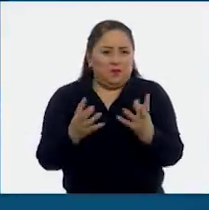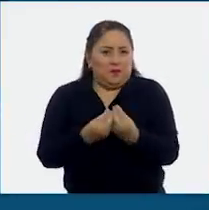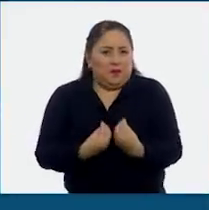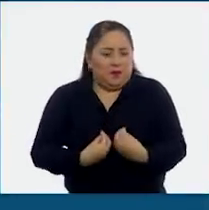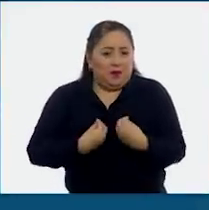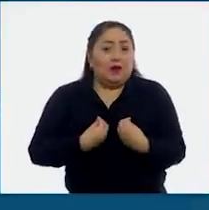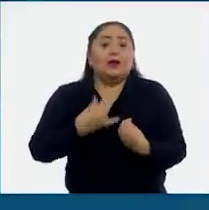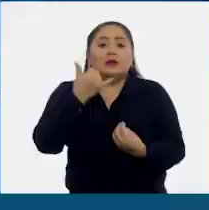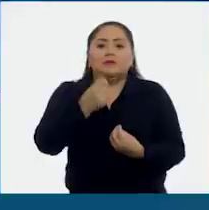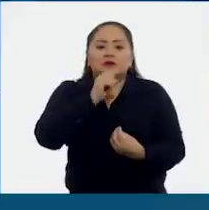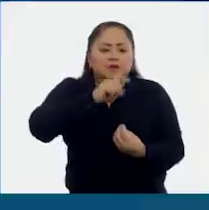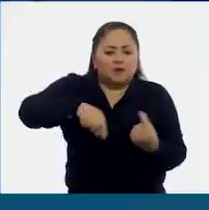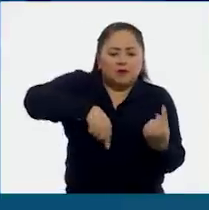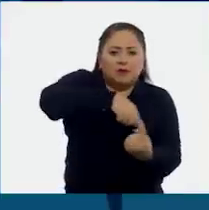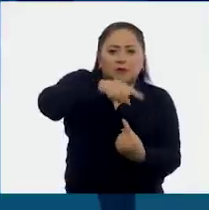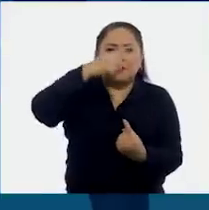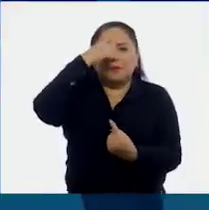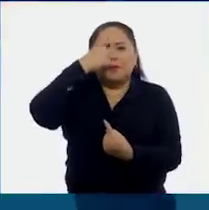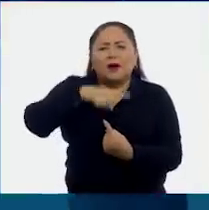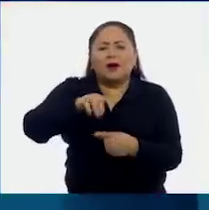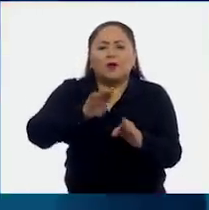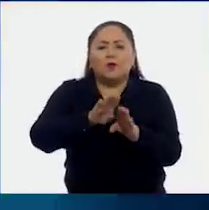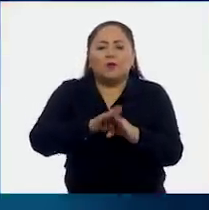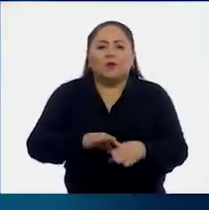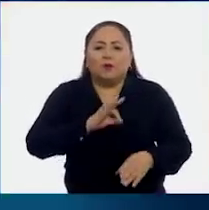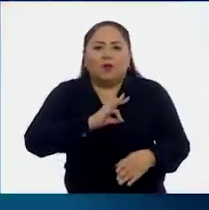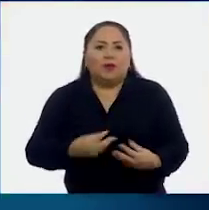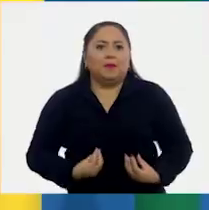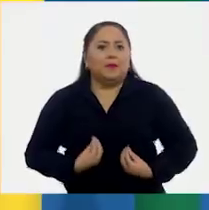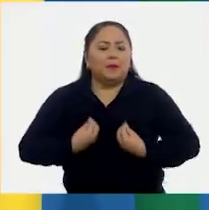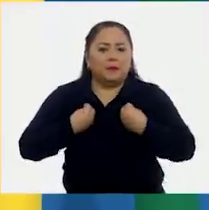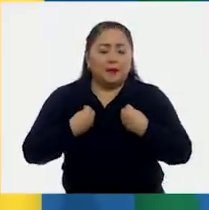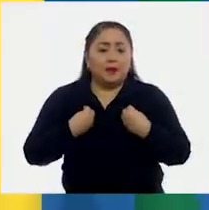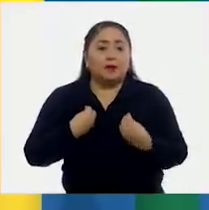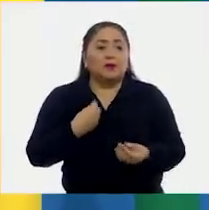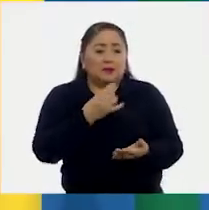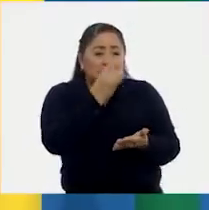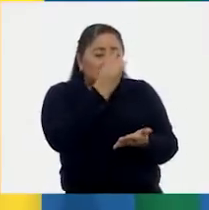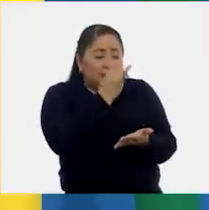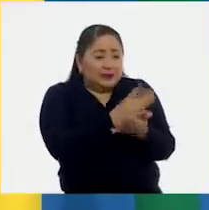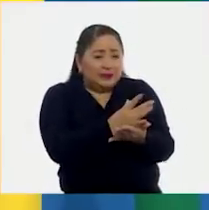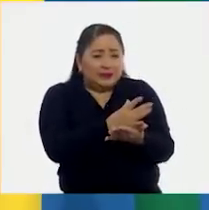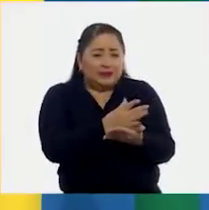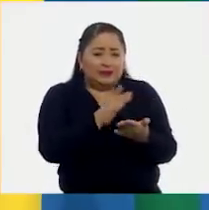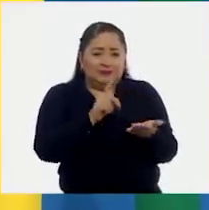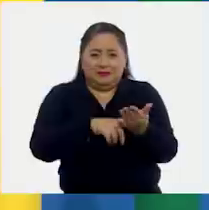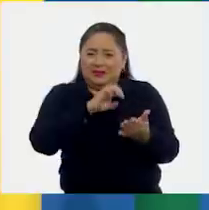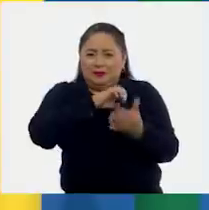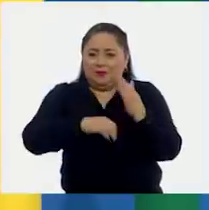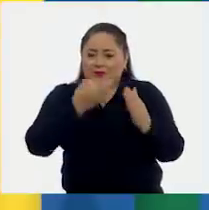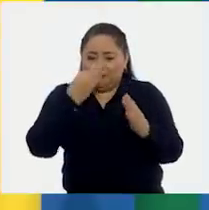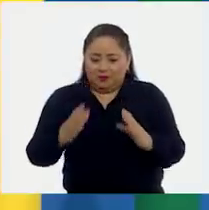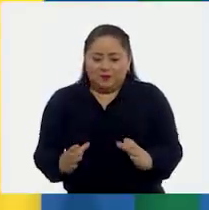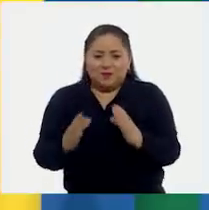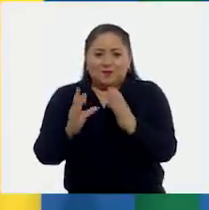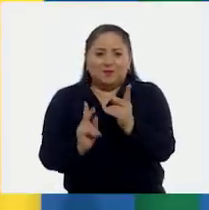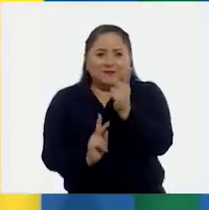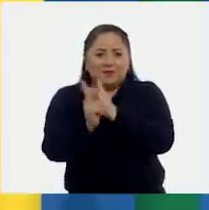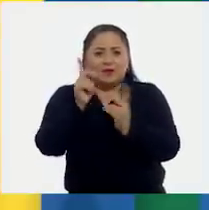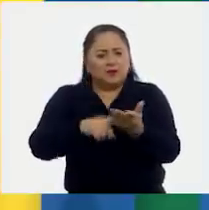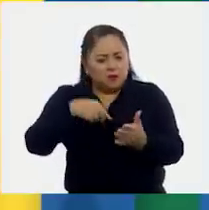y cooperan entre sí para lograr una supervivencia. Tan solo en las macetas de mi casa, además de la planta, yo he